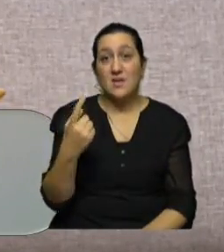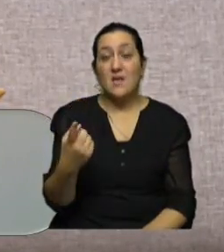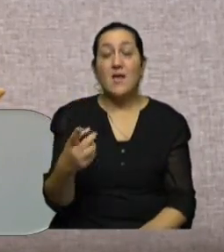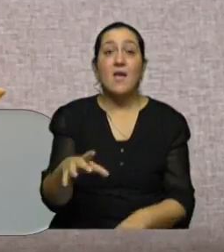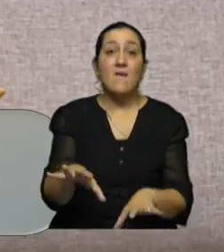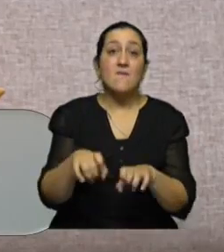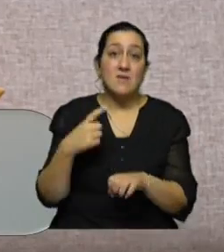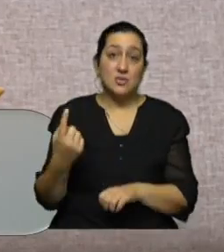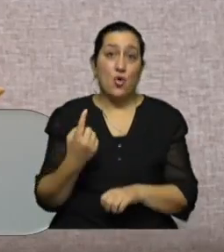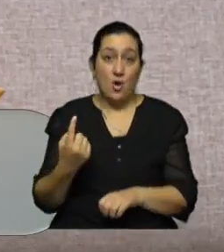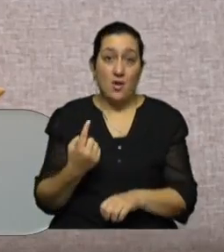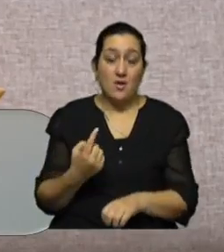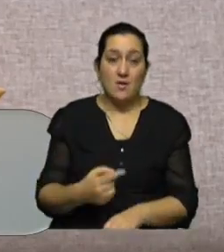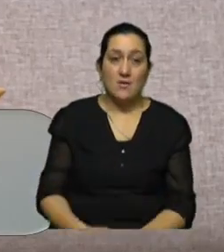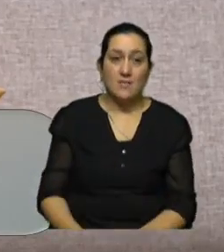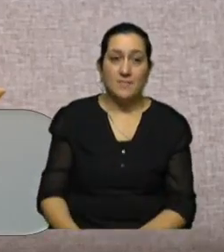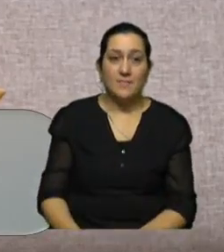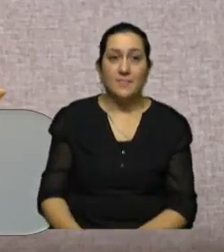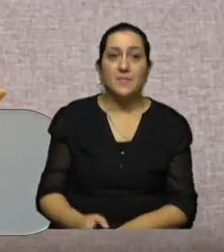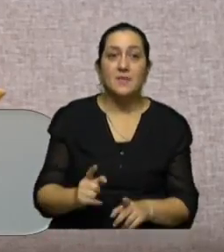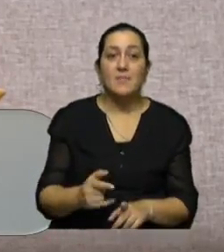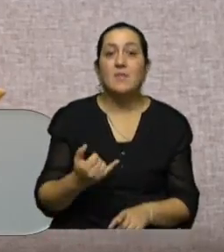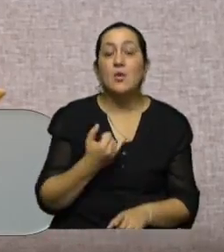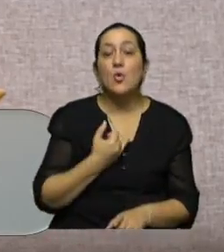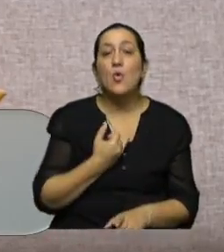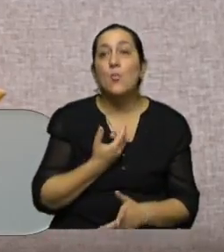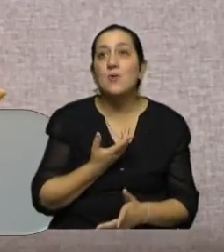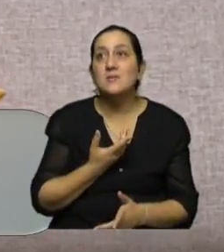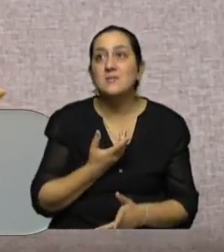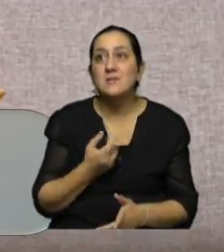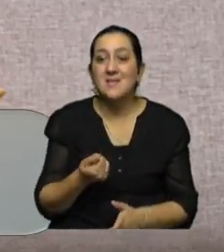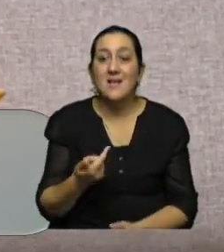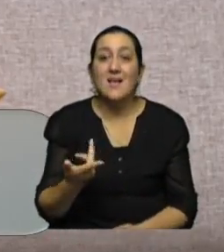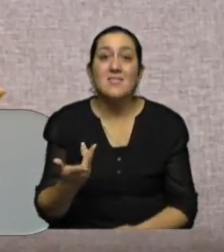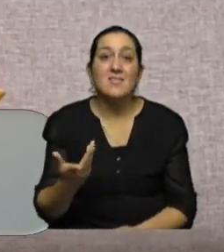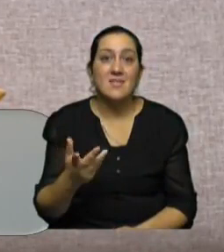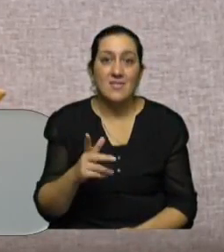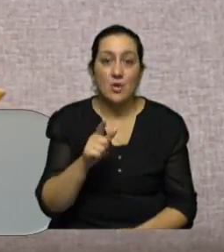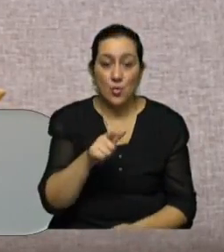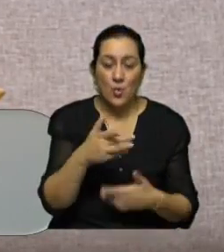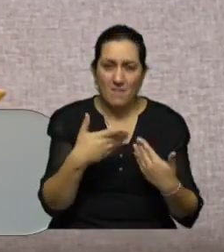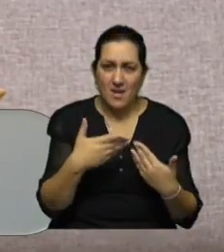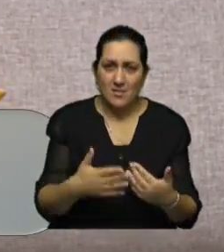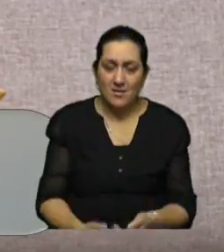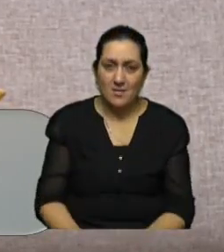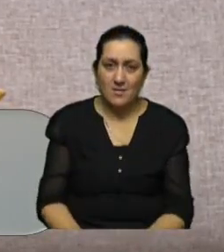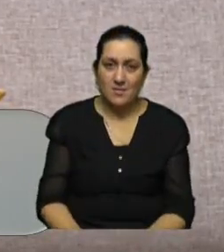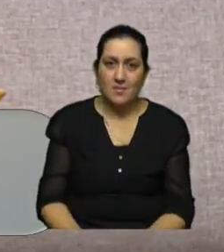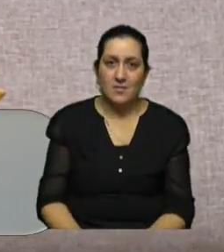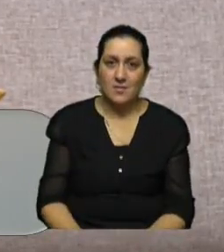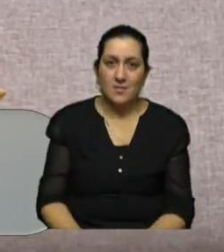eso es correcto, si está actualizado, y sobre todo de cómo se toma esa dimensión numérica de la que vos hablás, cómo se establece.